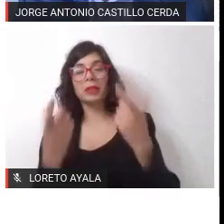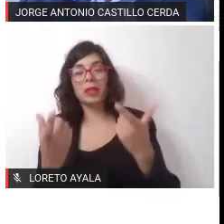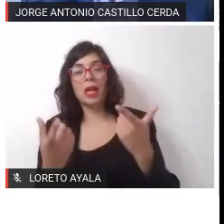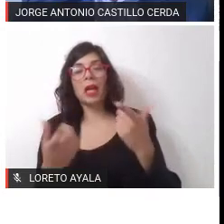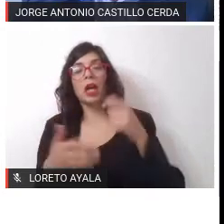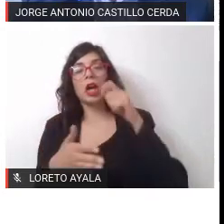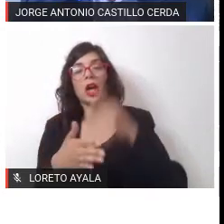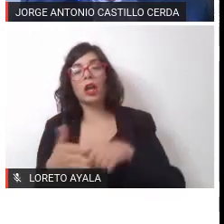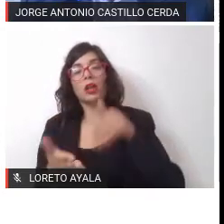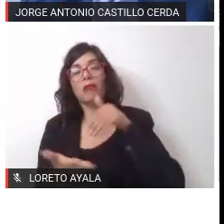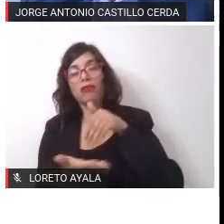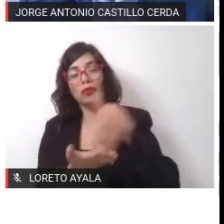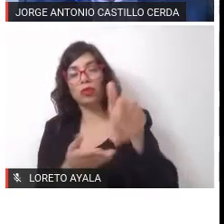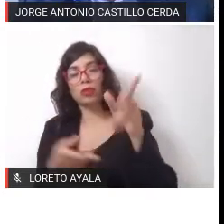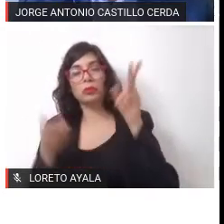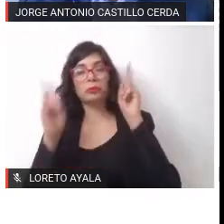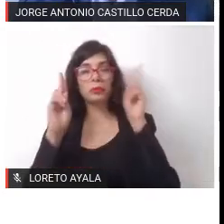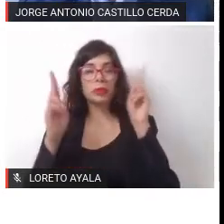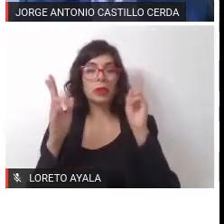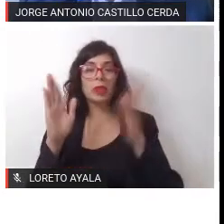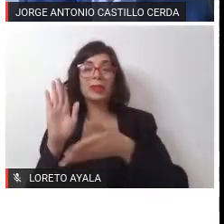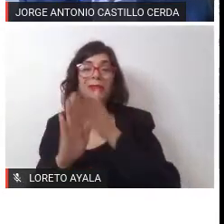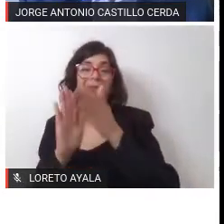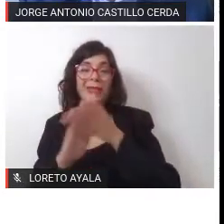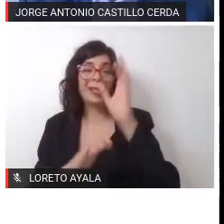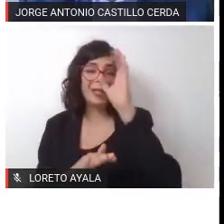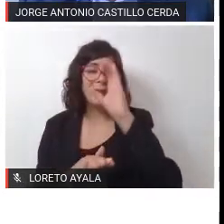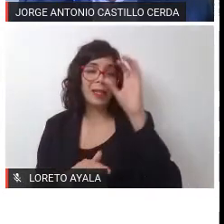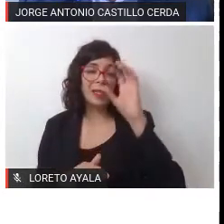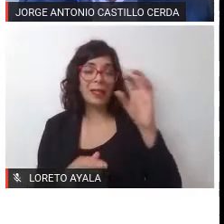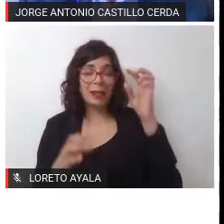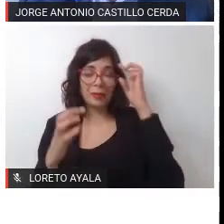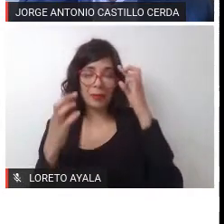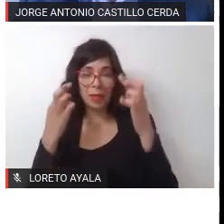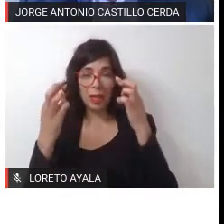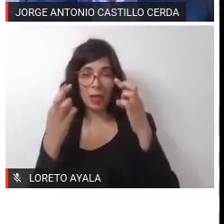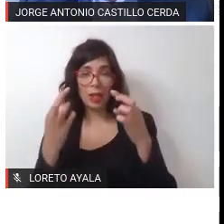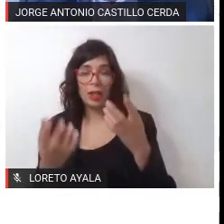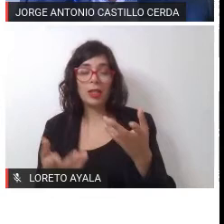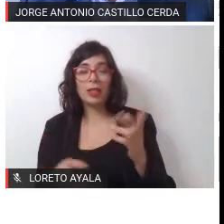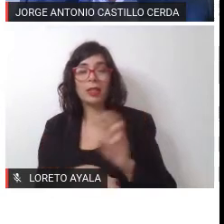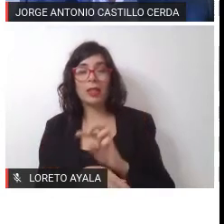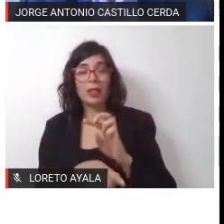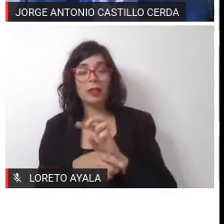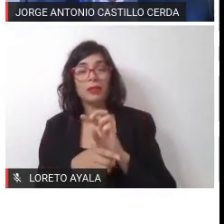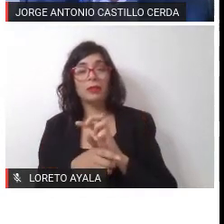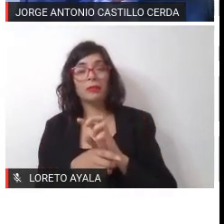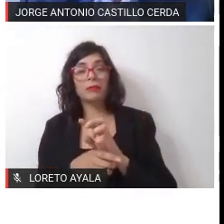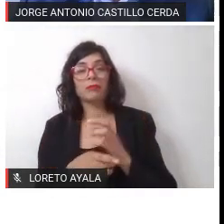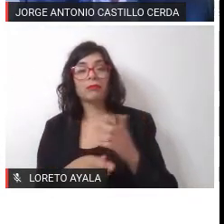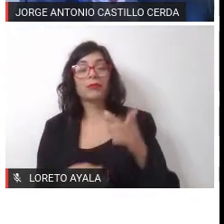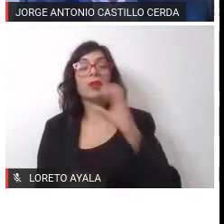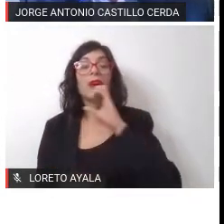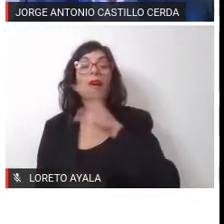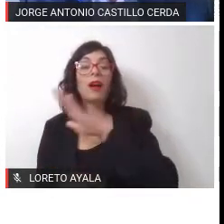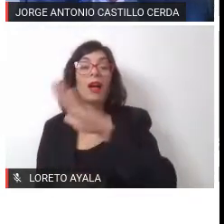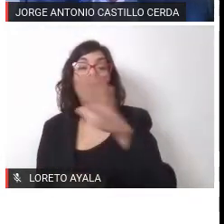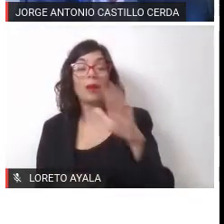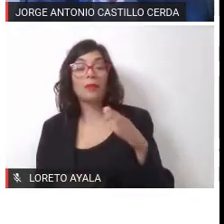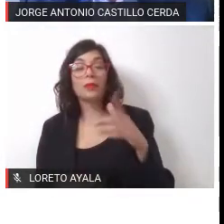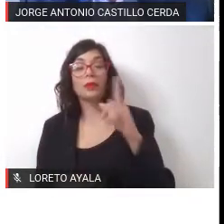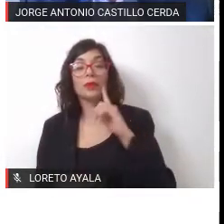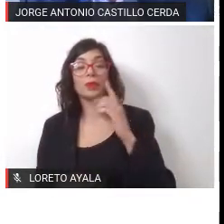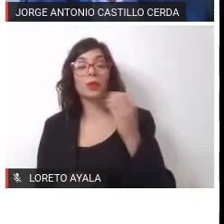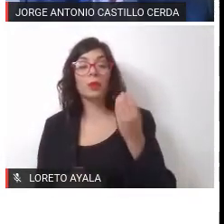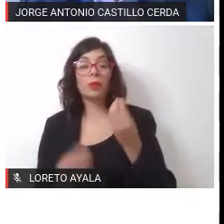para las salidas pedagógicas. Hoy día el mundo rural, tanto poli como